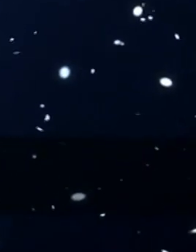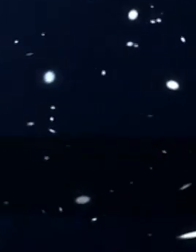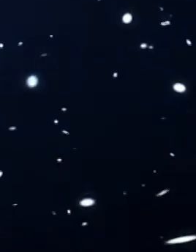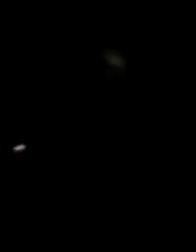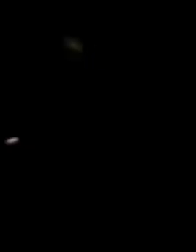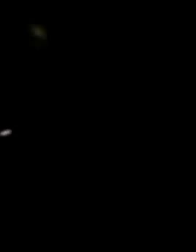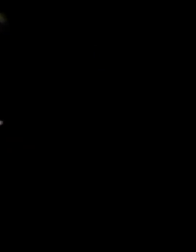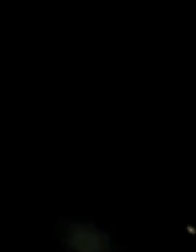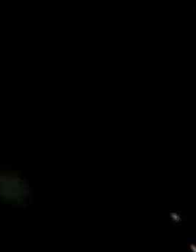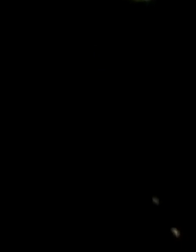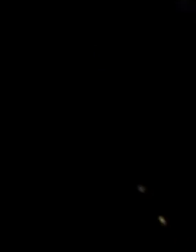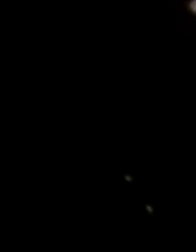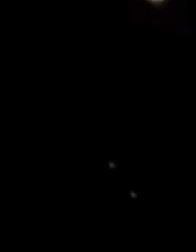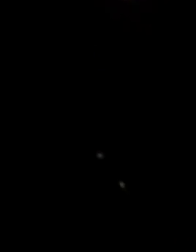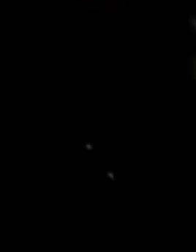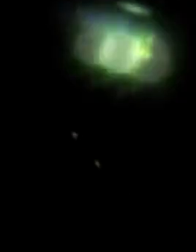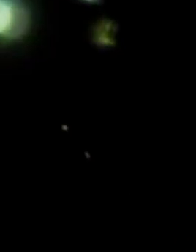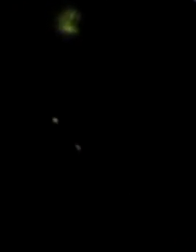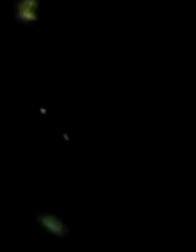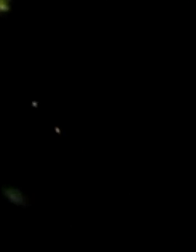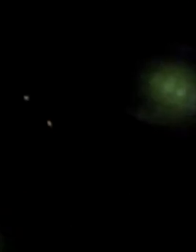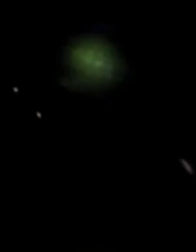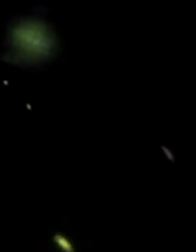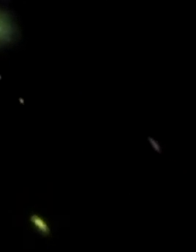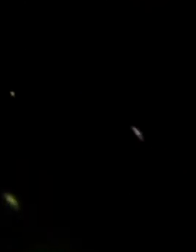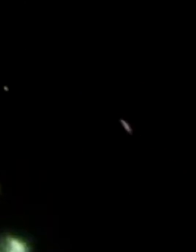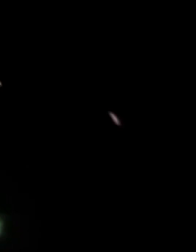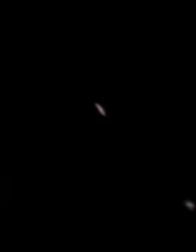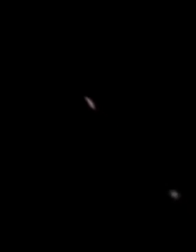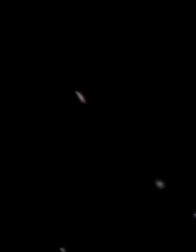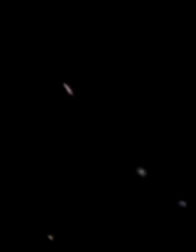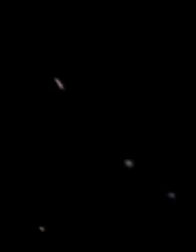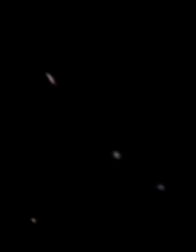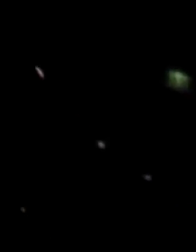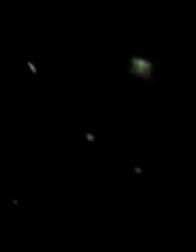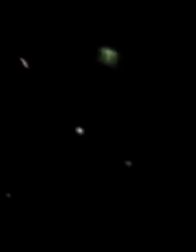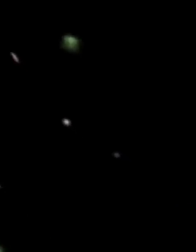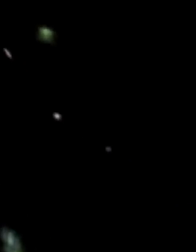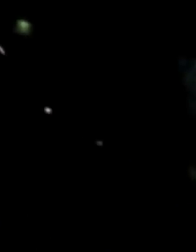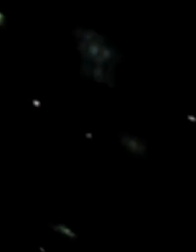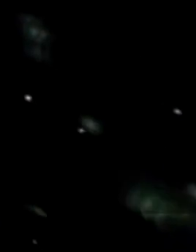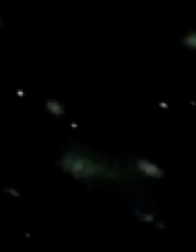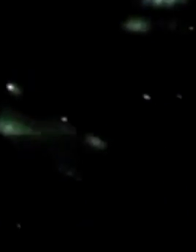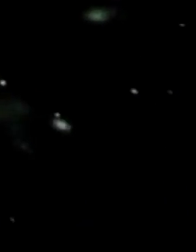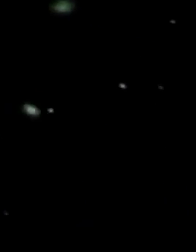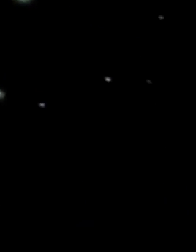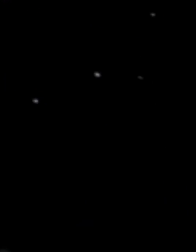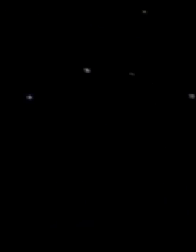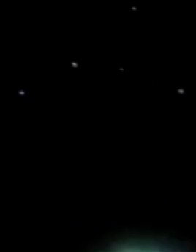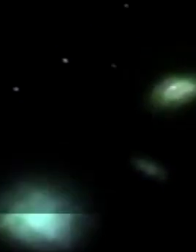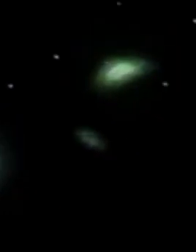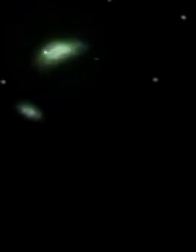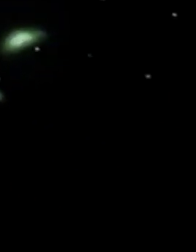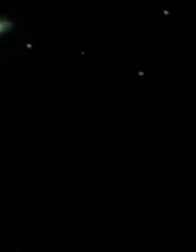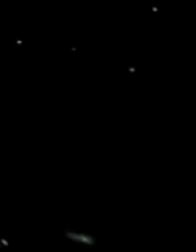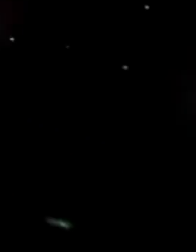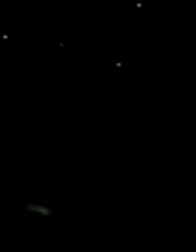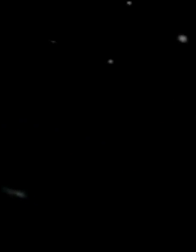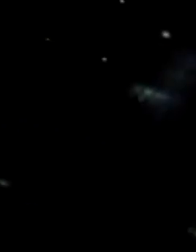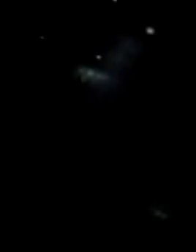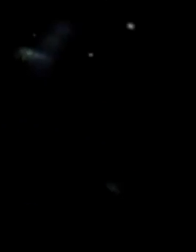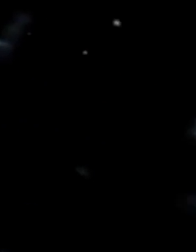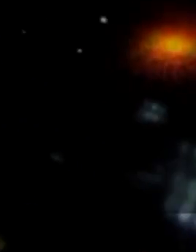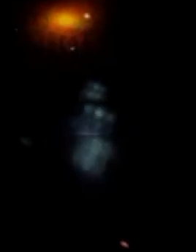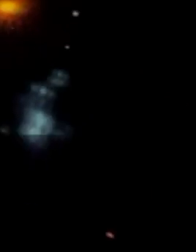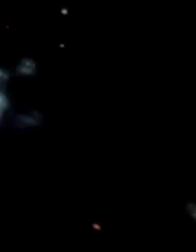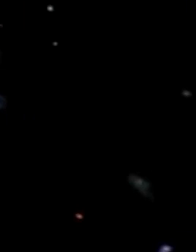years. This allowed astronomers to obtain the most precise measurement of the cosmic temperature at such